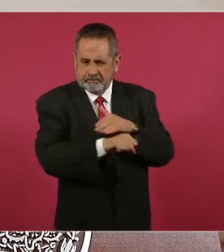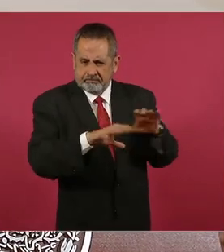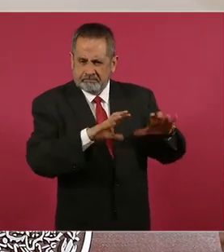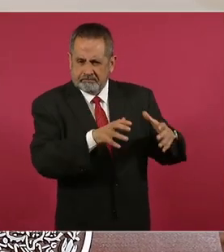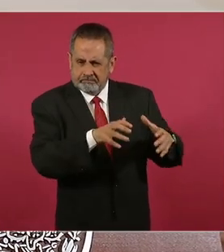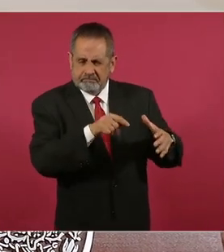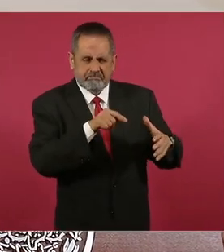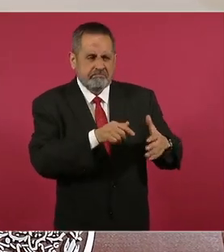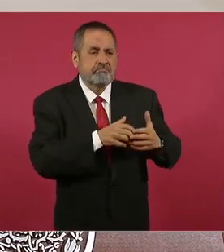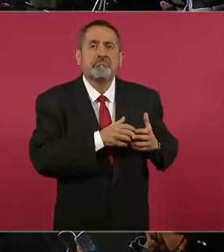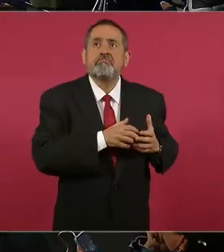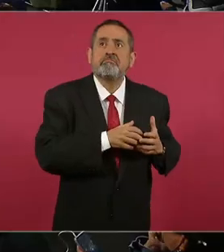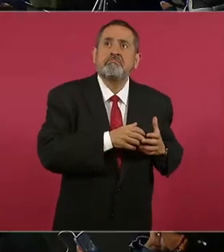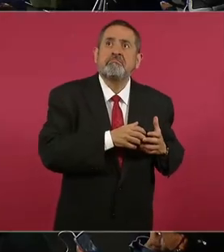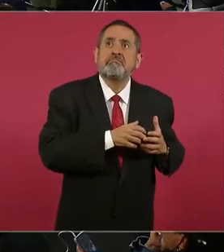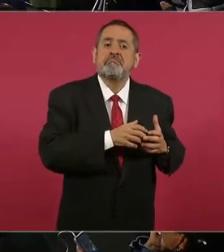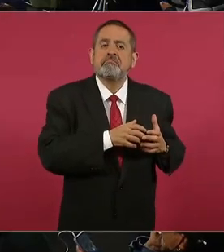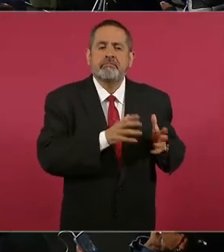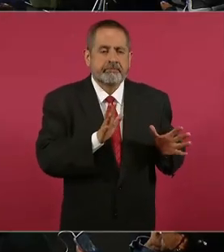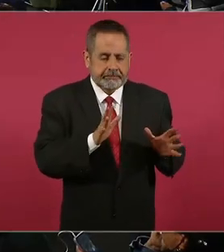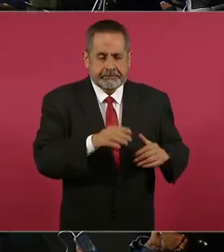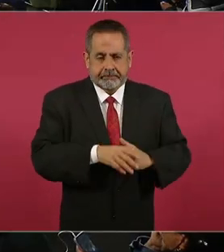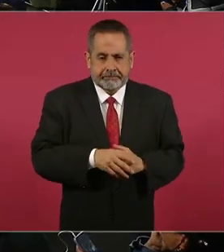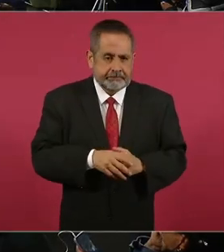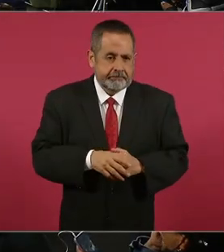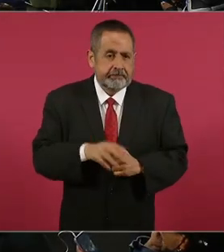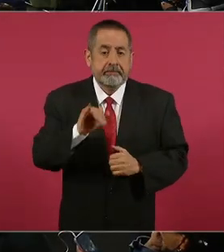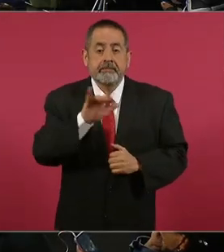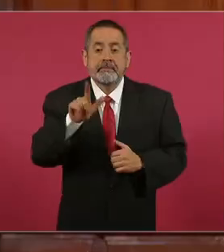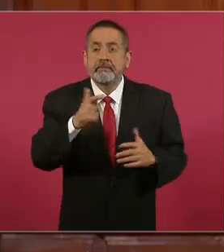y como